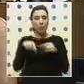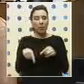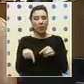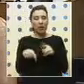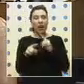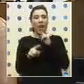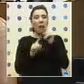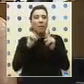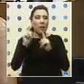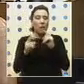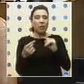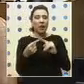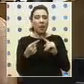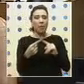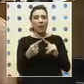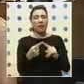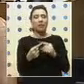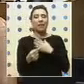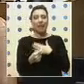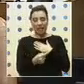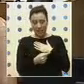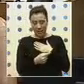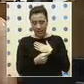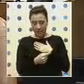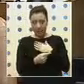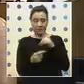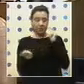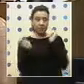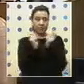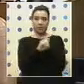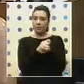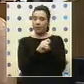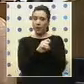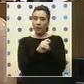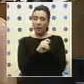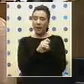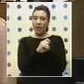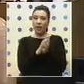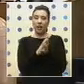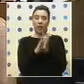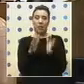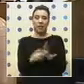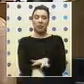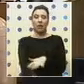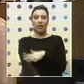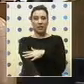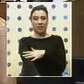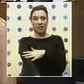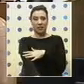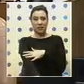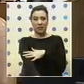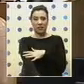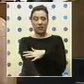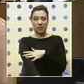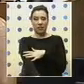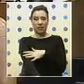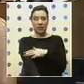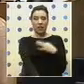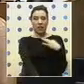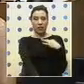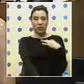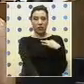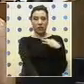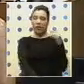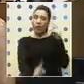participaciones que buscan distorsionar al máximo posible la sensibilidad ciudadana